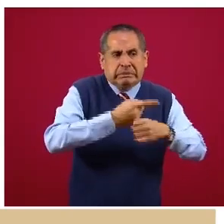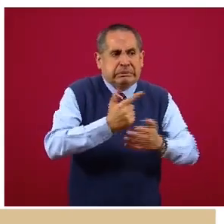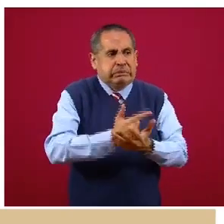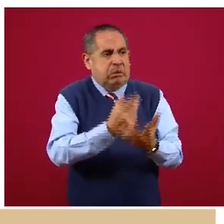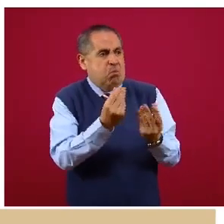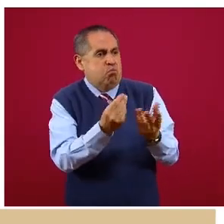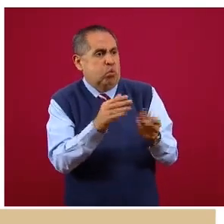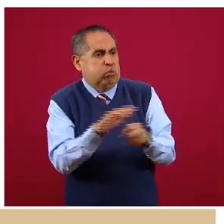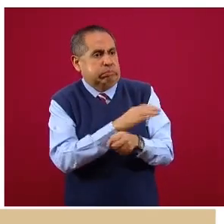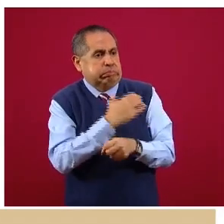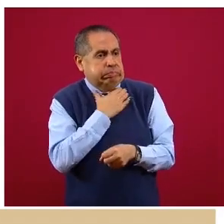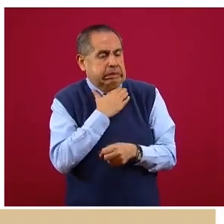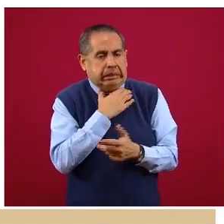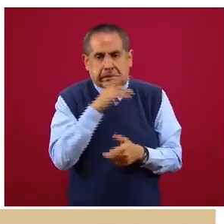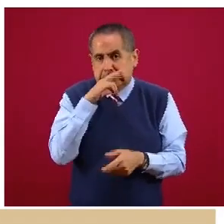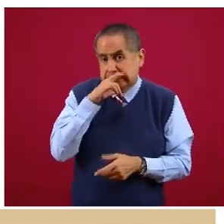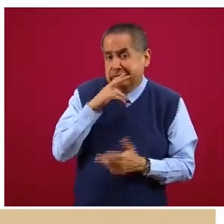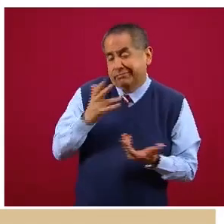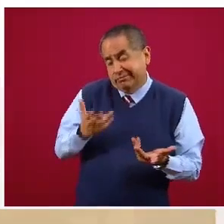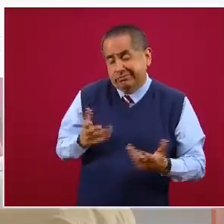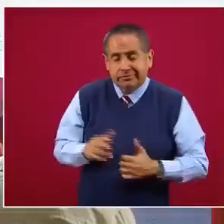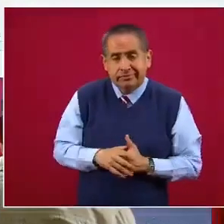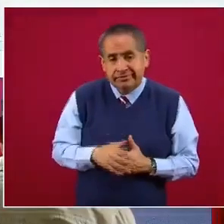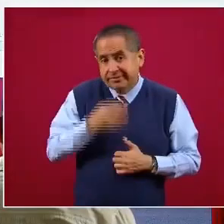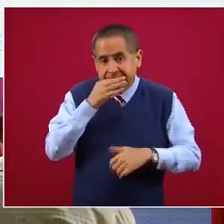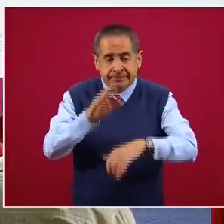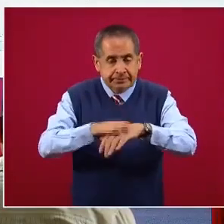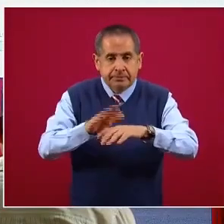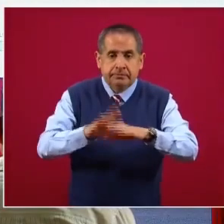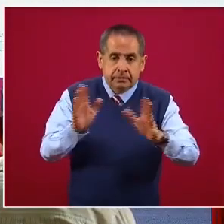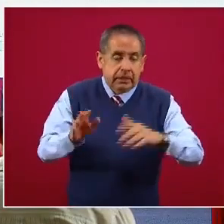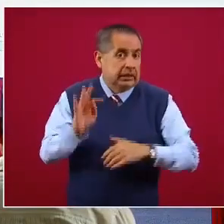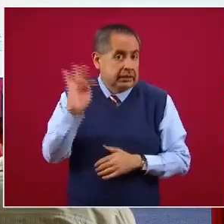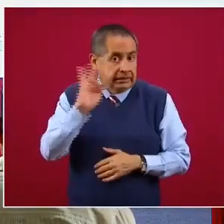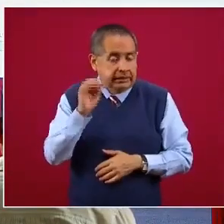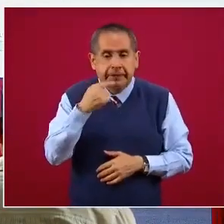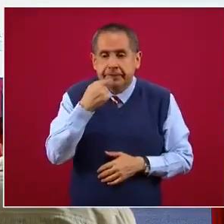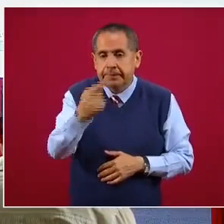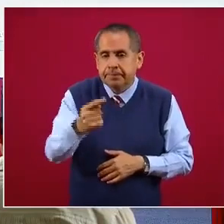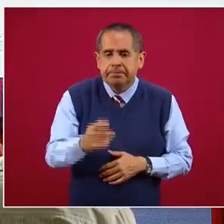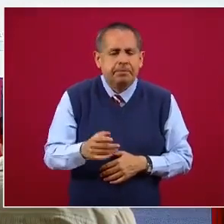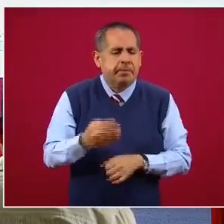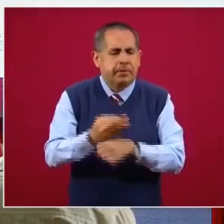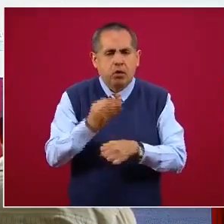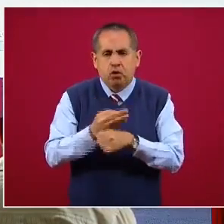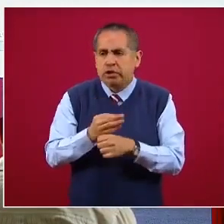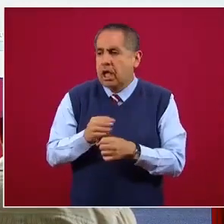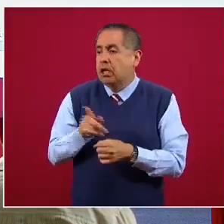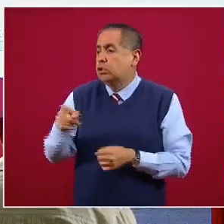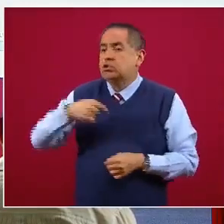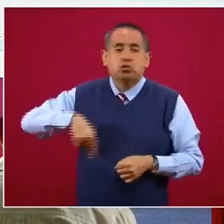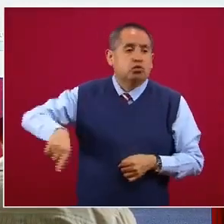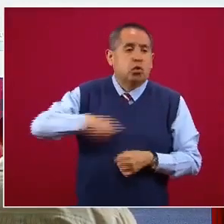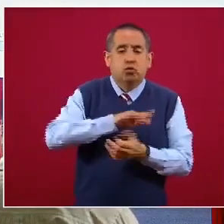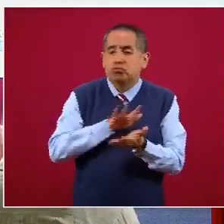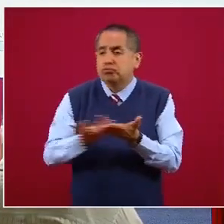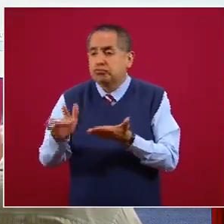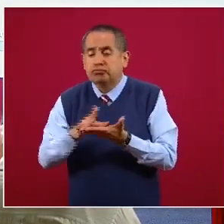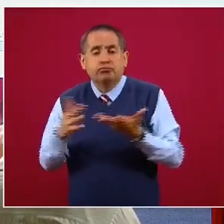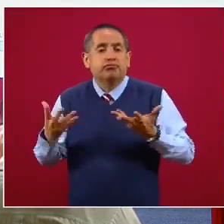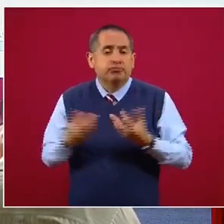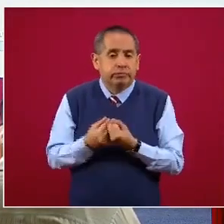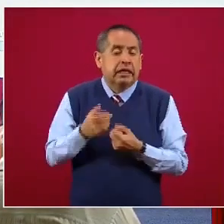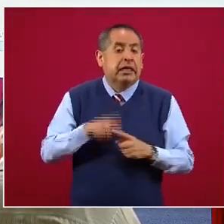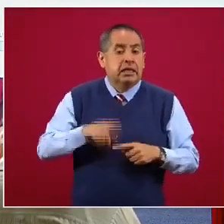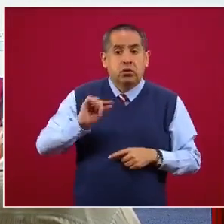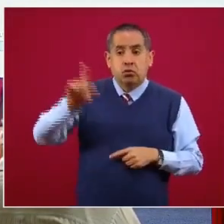lograr mayores reexpansiones. Y no olvidemos en ningún momento que esto es un trabajo de colaboración entre las